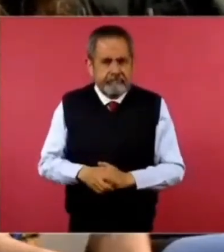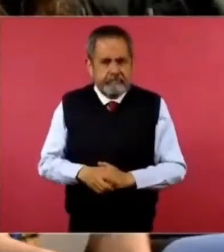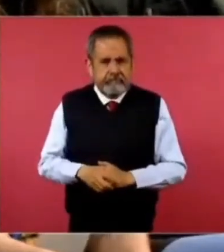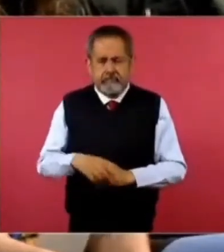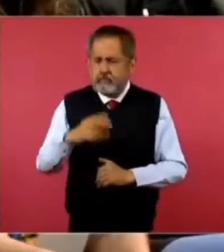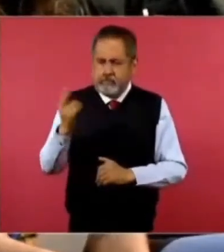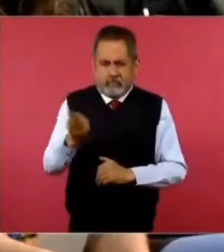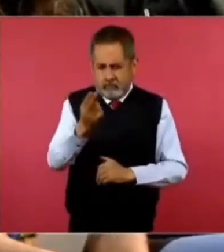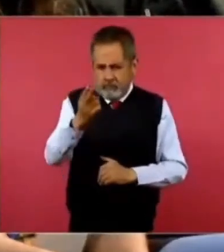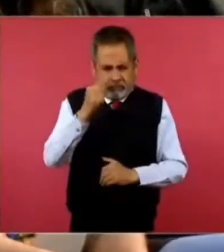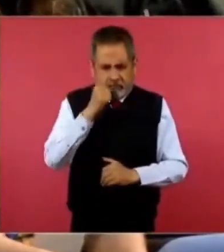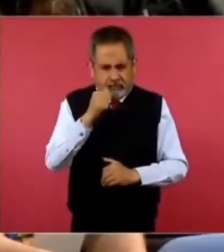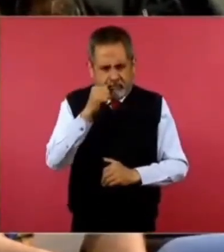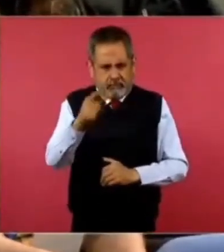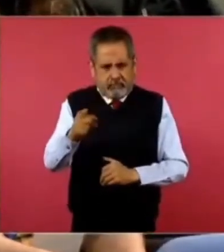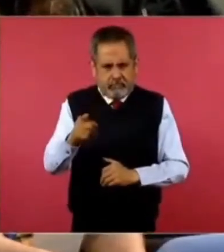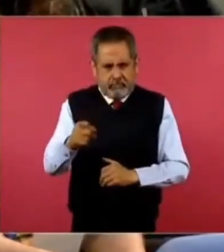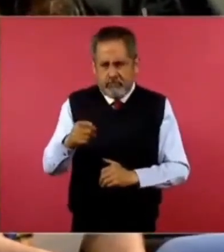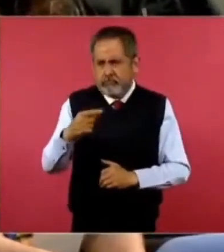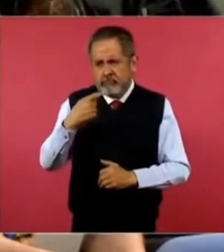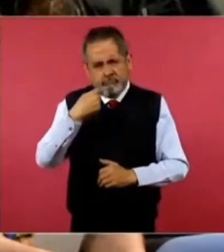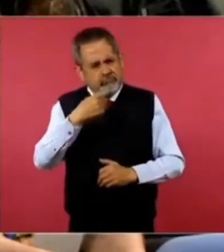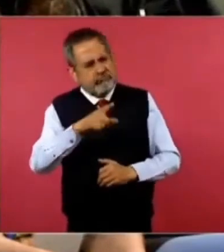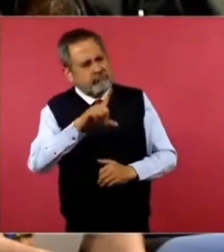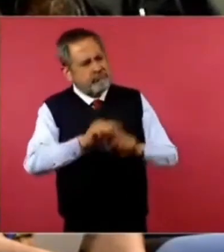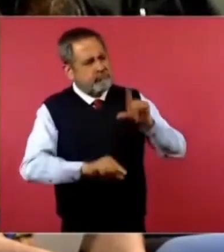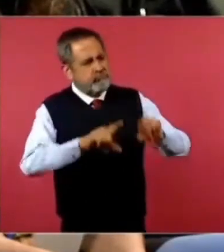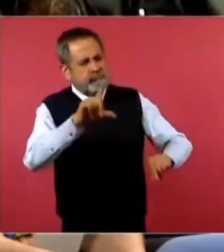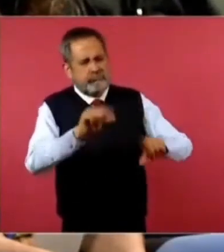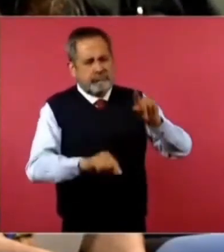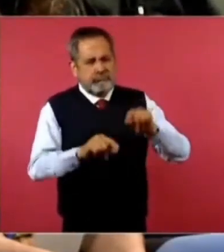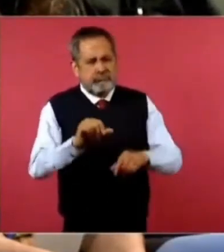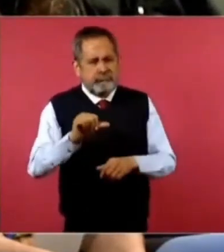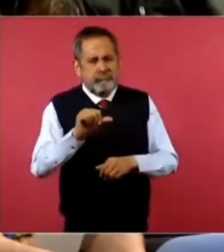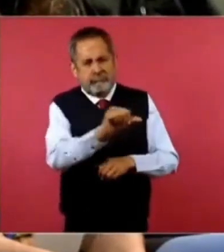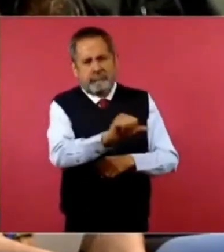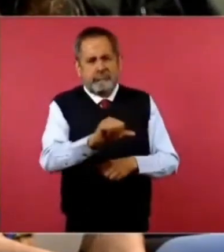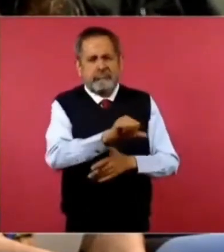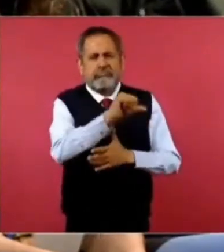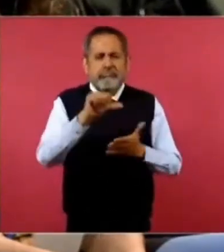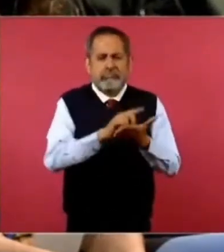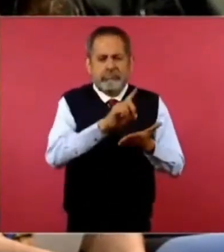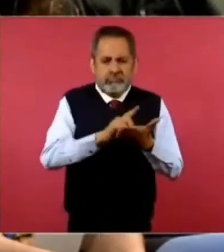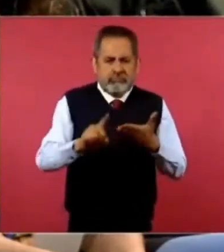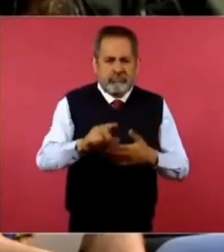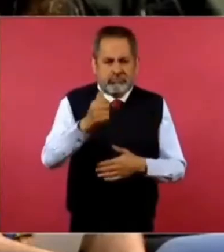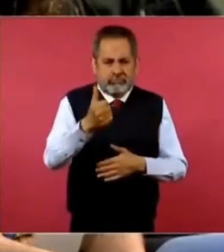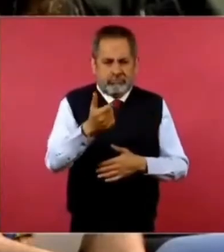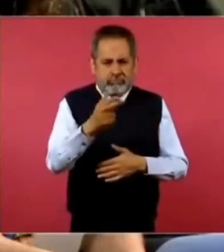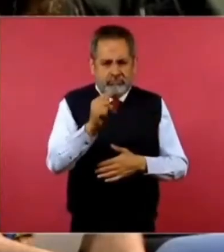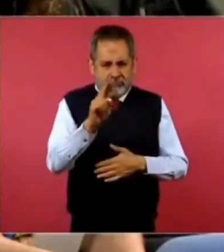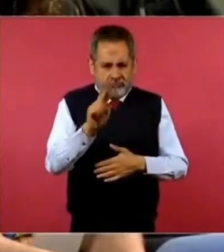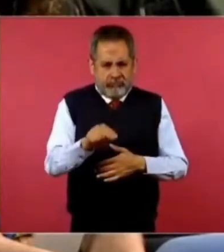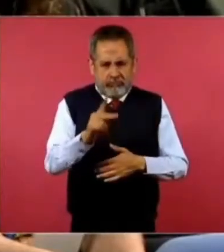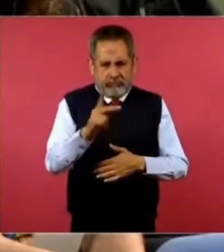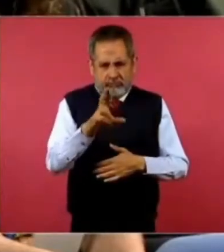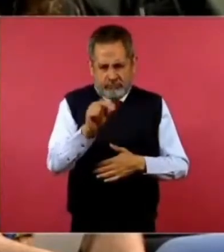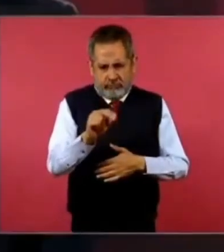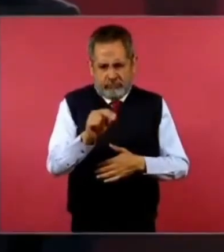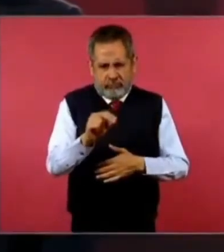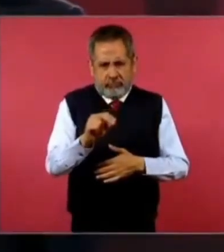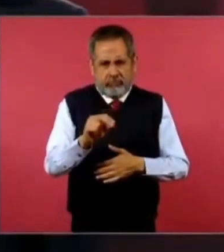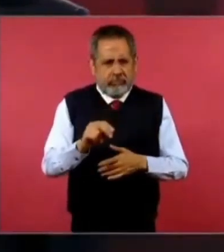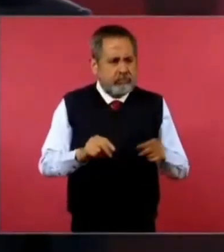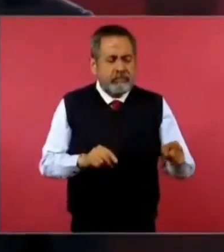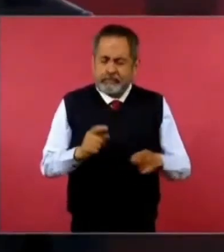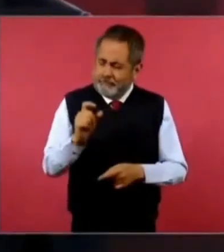usted ha estado denostando muchísimo, por ejemplo, al Centro de Derechos Humanos Miguel Agustín Pro Juárez.